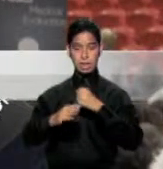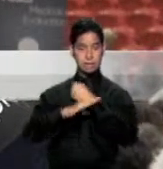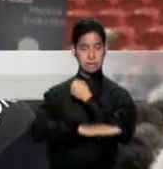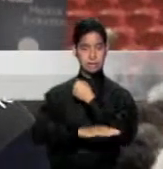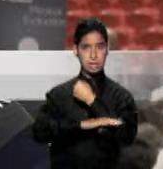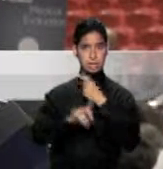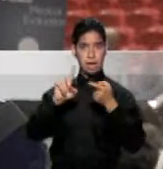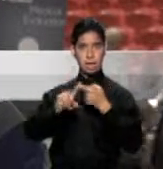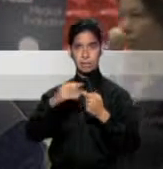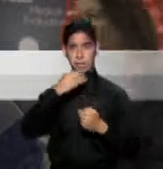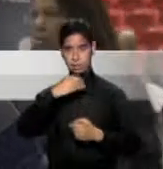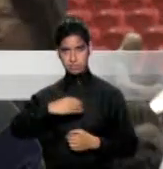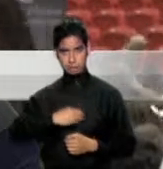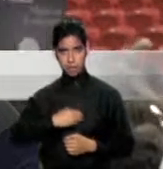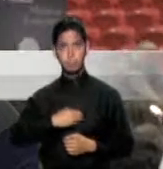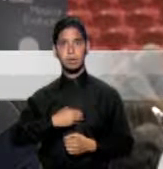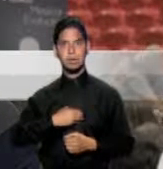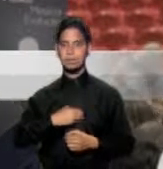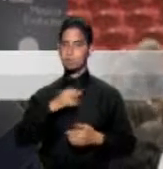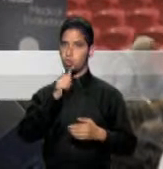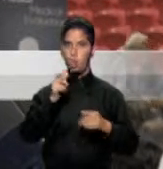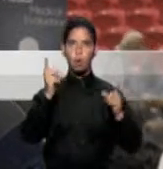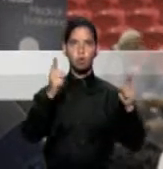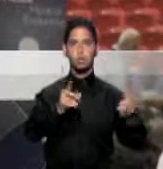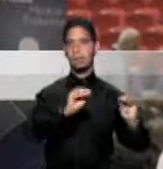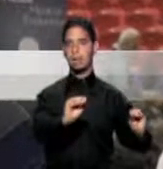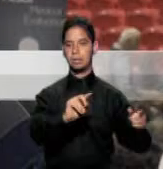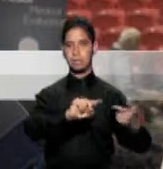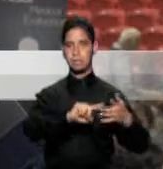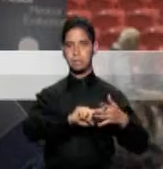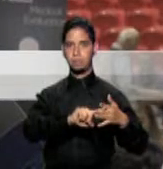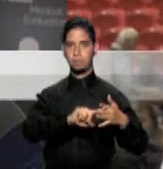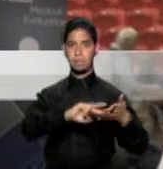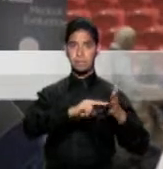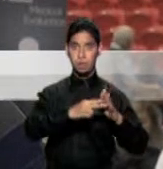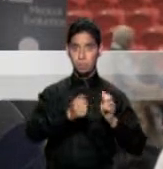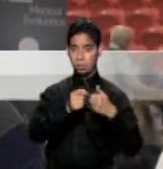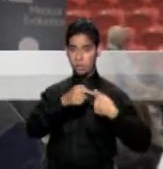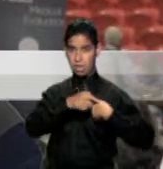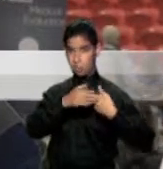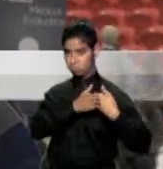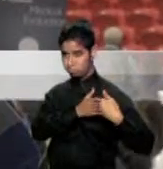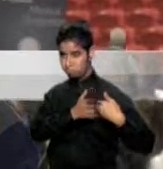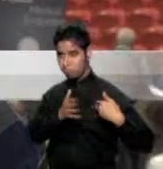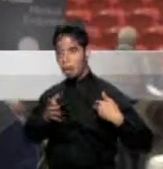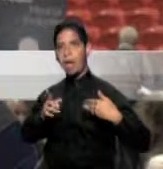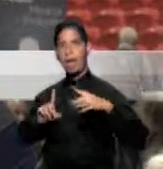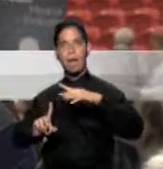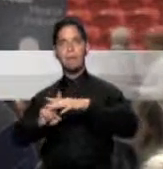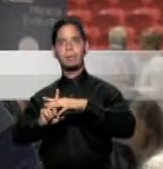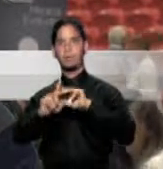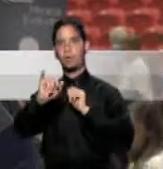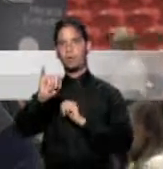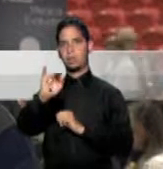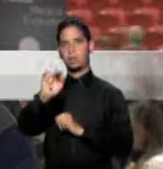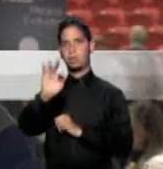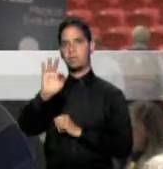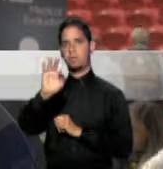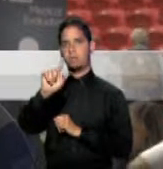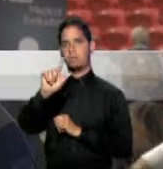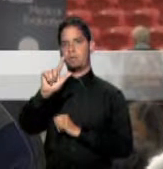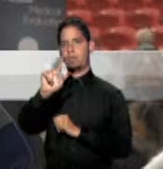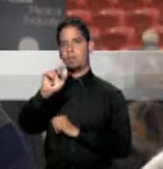de influenza, y hacemos esta actividad para, como ya dije anteriormente, cerrar, porque lo ideal es que nos vacunemos